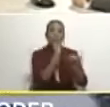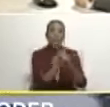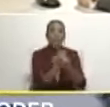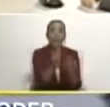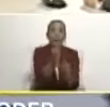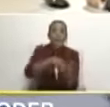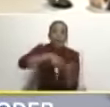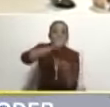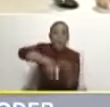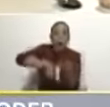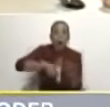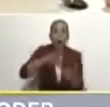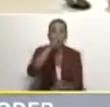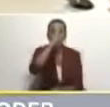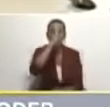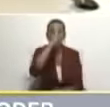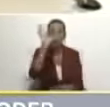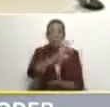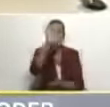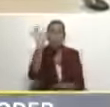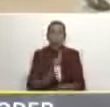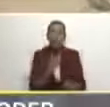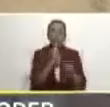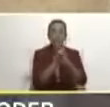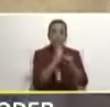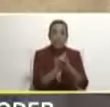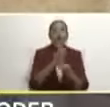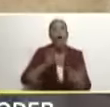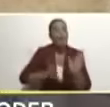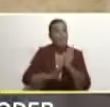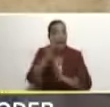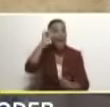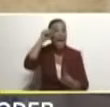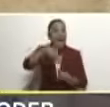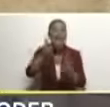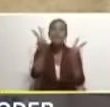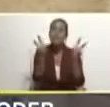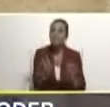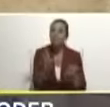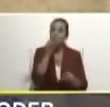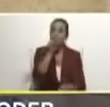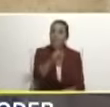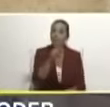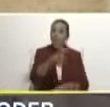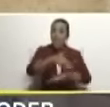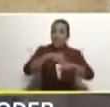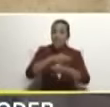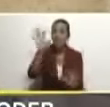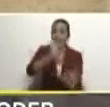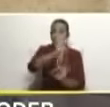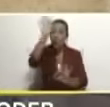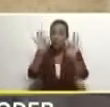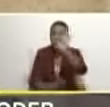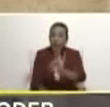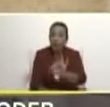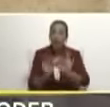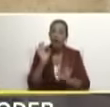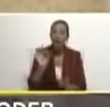digital, la bancarización. Y tenemos que avanzar, señora vicepresidenta, ministra de Finanzas,